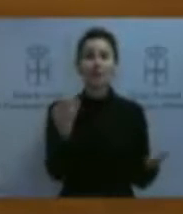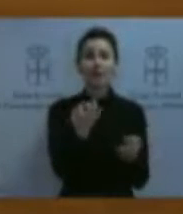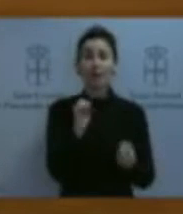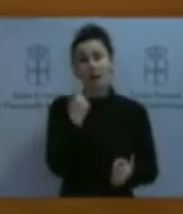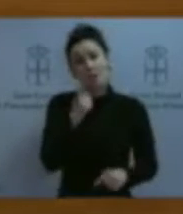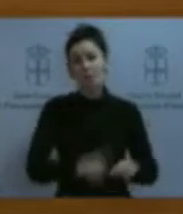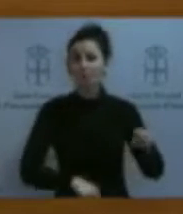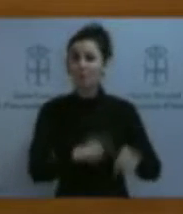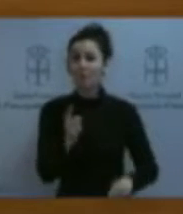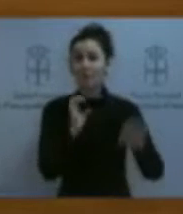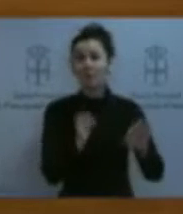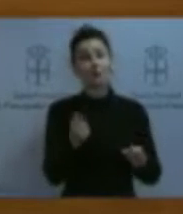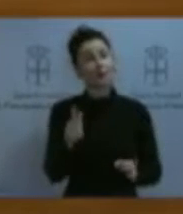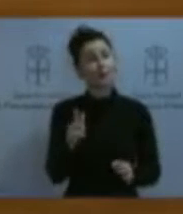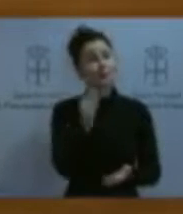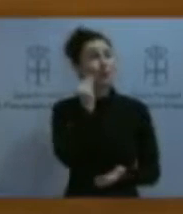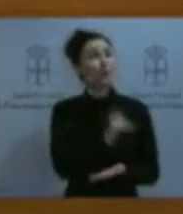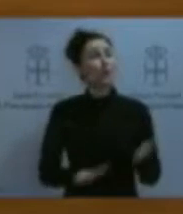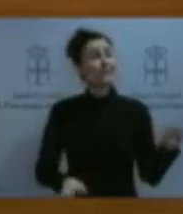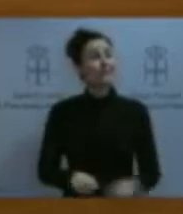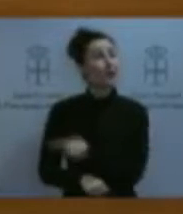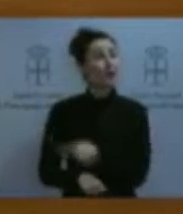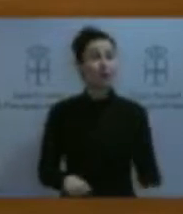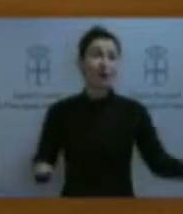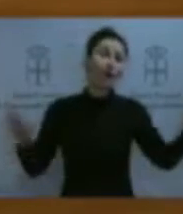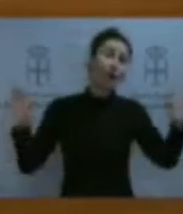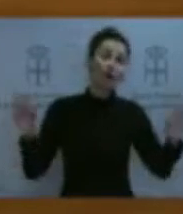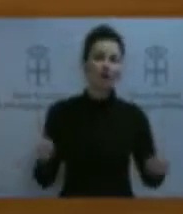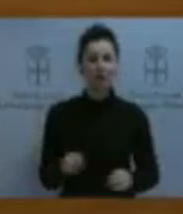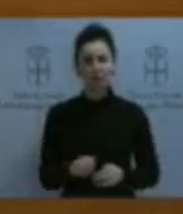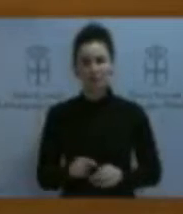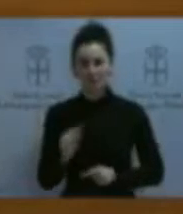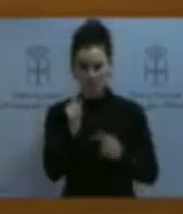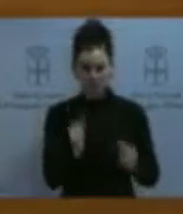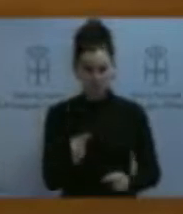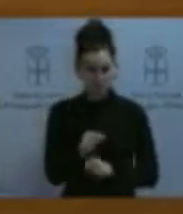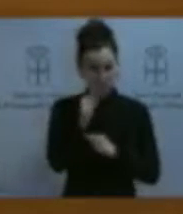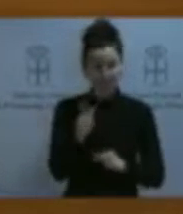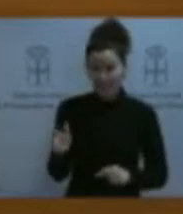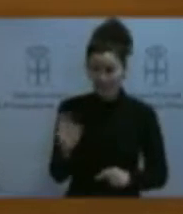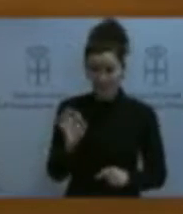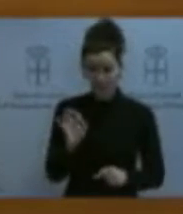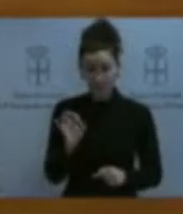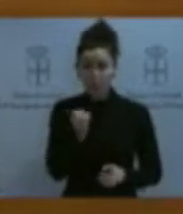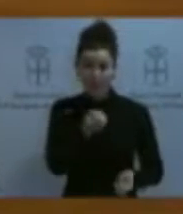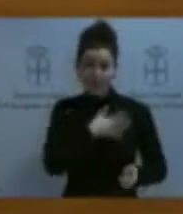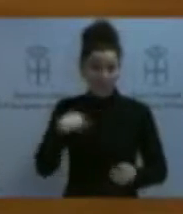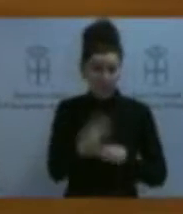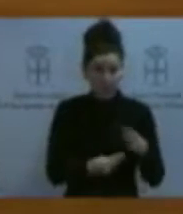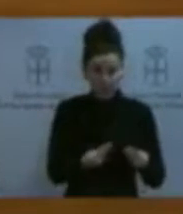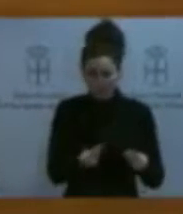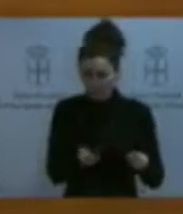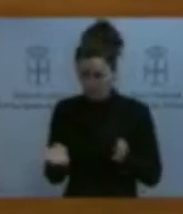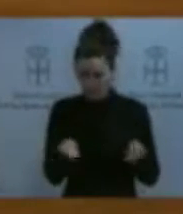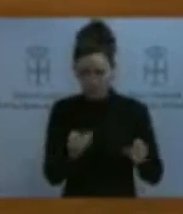garantizan, ¿no? O sea, la diferencia entre un derecho y una declaración de buenas intenciones es que se asegure ese cumplimiento año tras